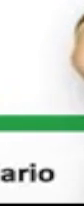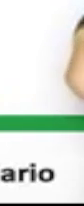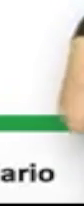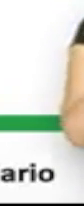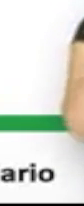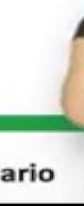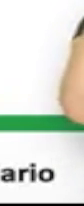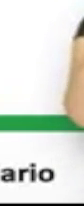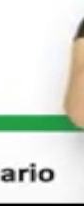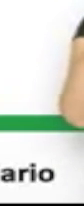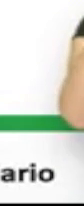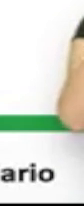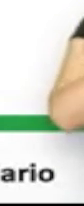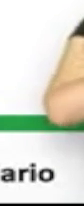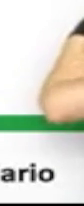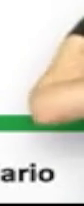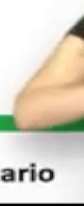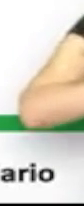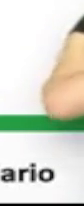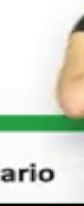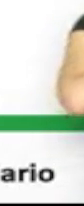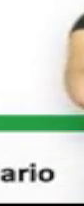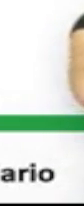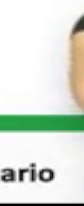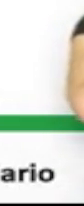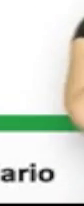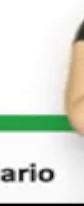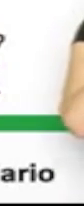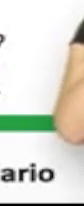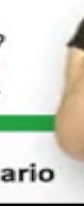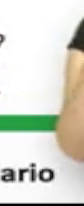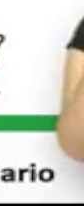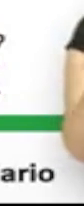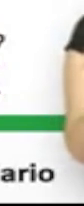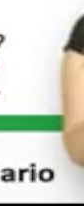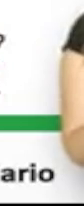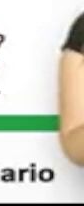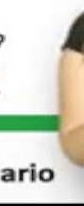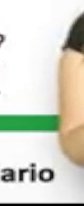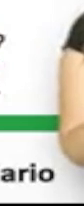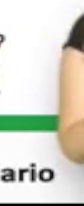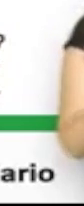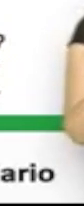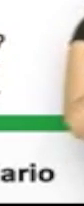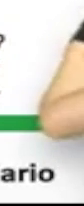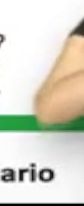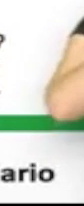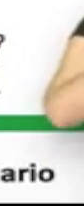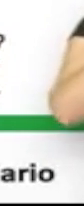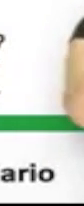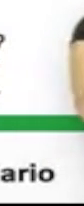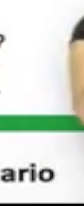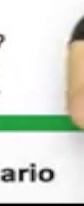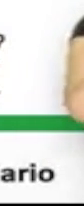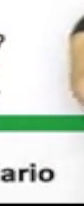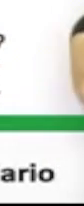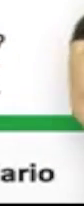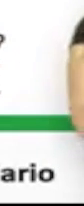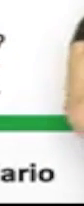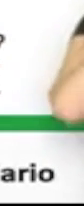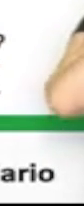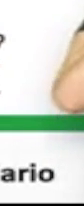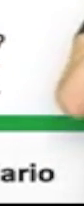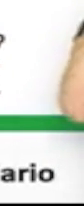14 del municipio de soledad pasamos a la jurisdicción sanitaria número 2 tiene un total de 18